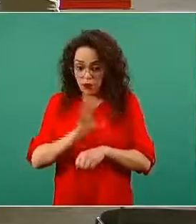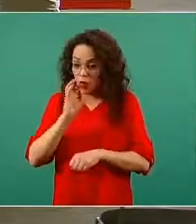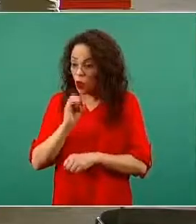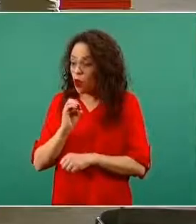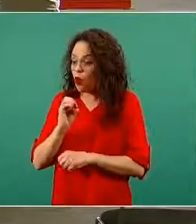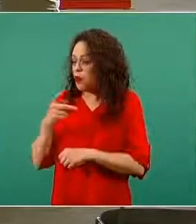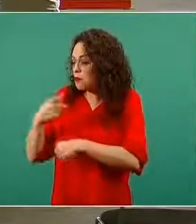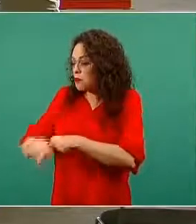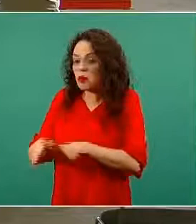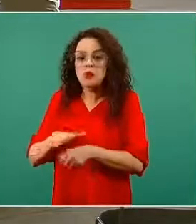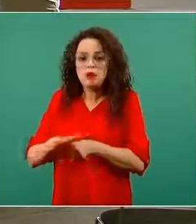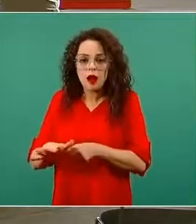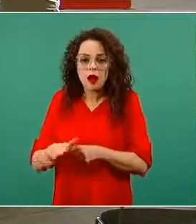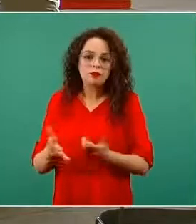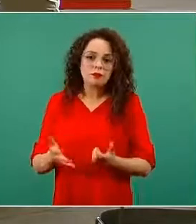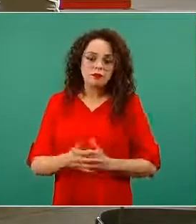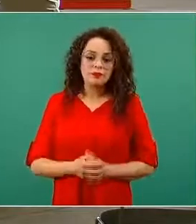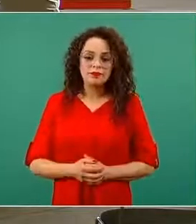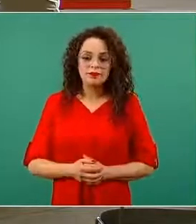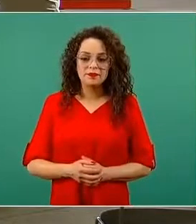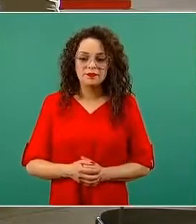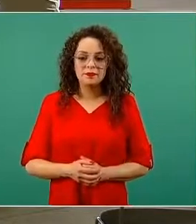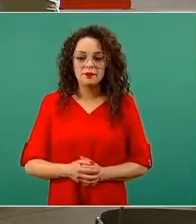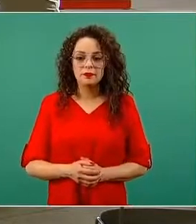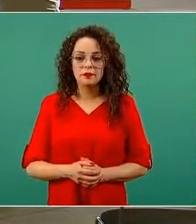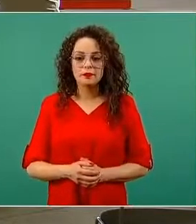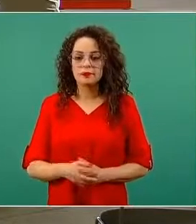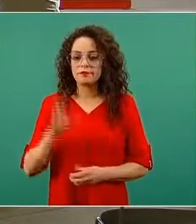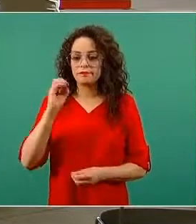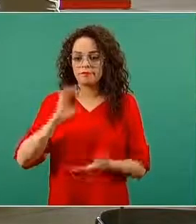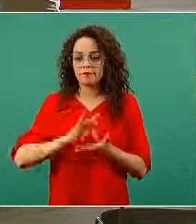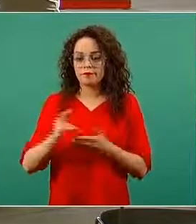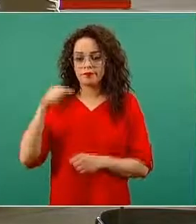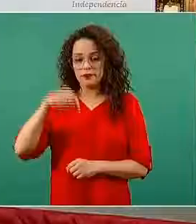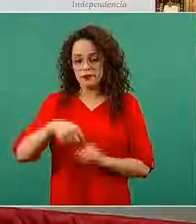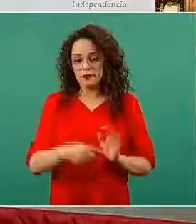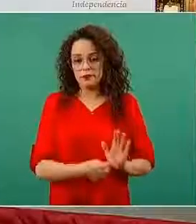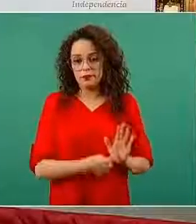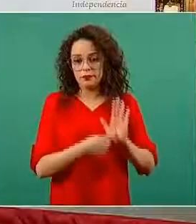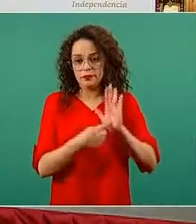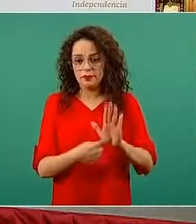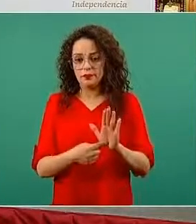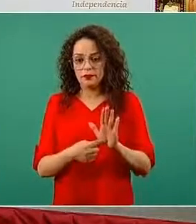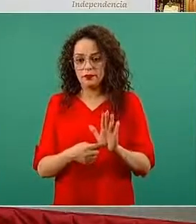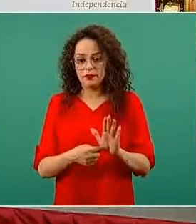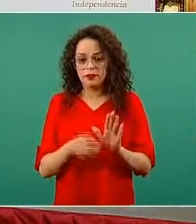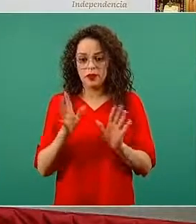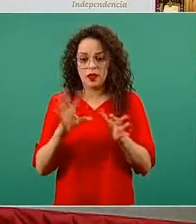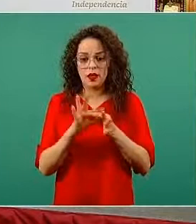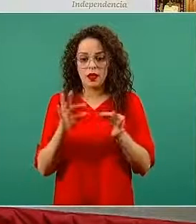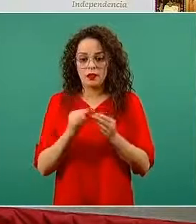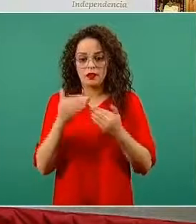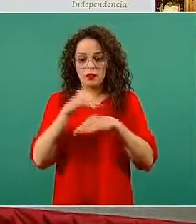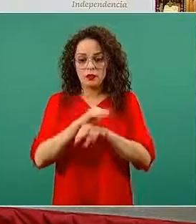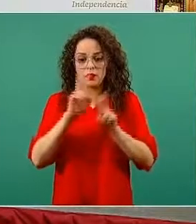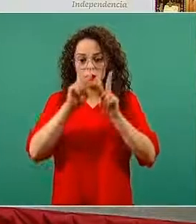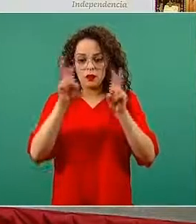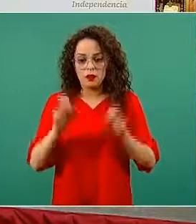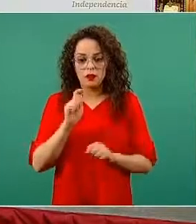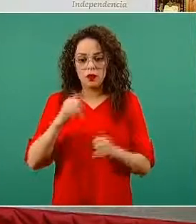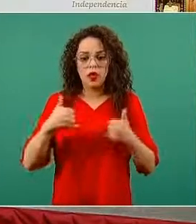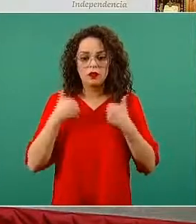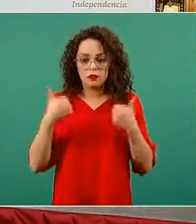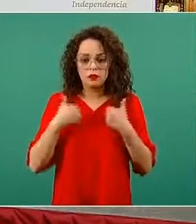Carla. Muchas gracias. Pues hemos aquí ya presentado el tema de embarazo adolescente en